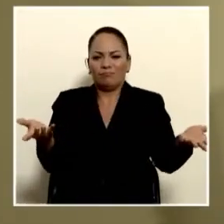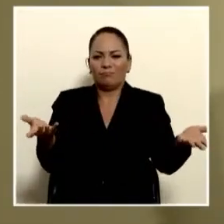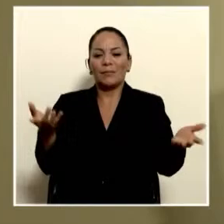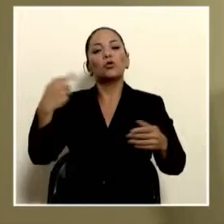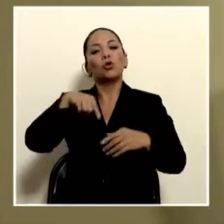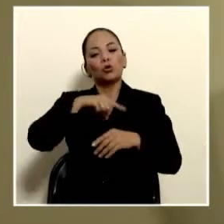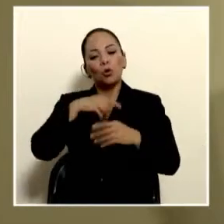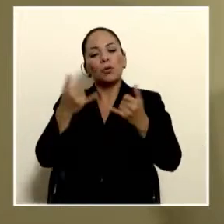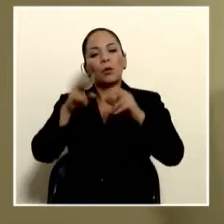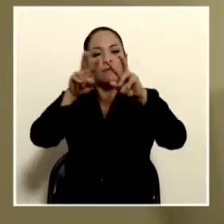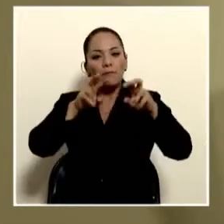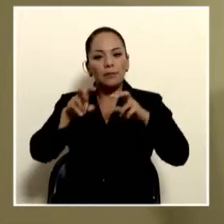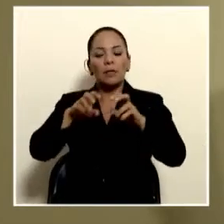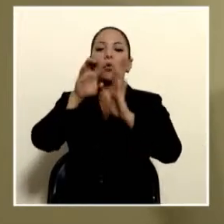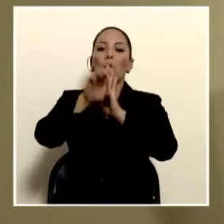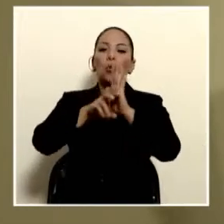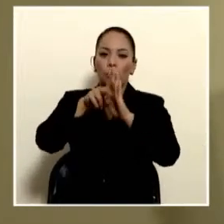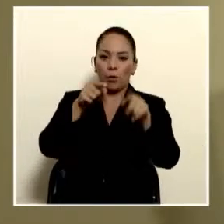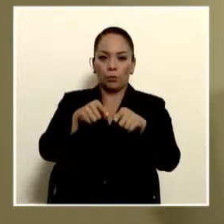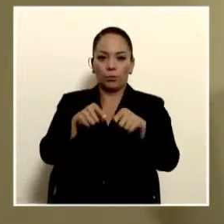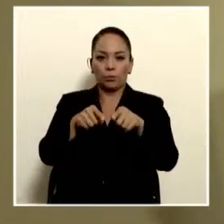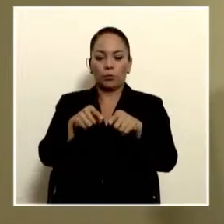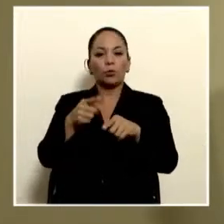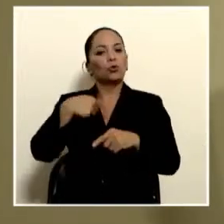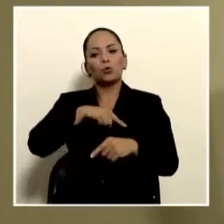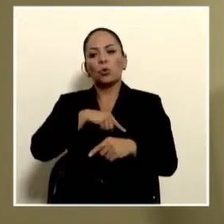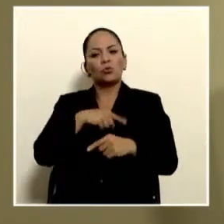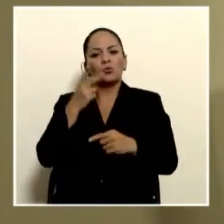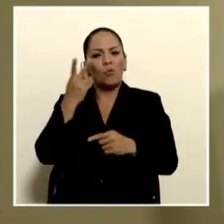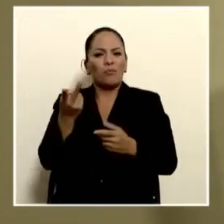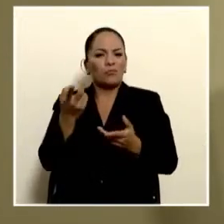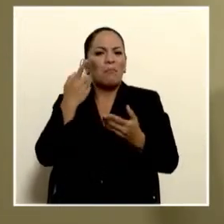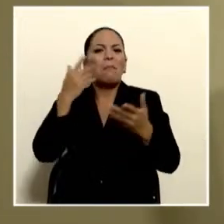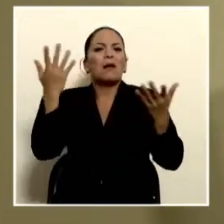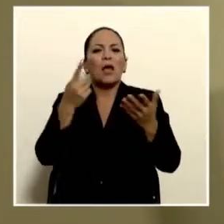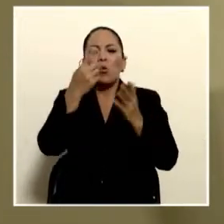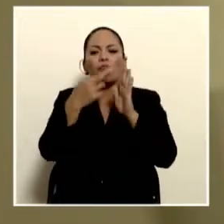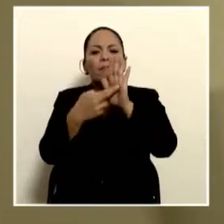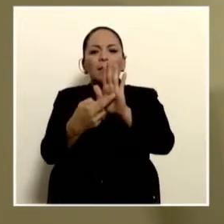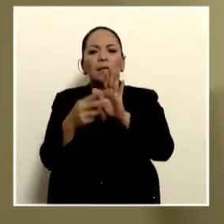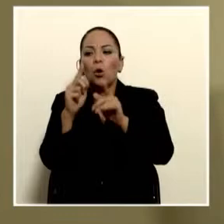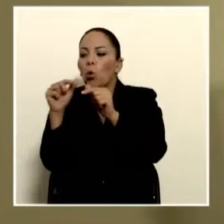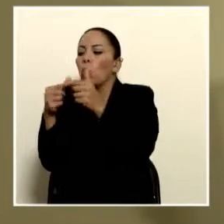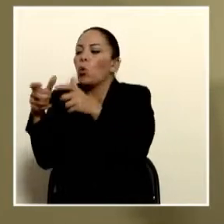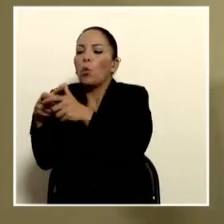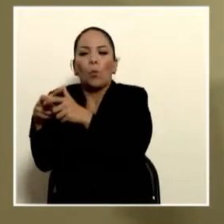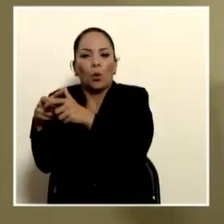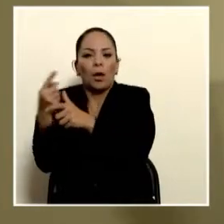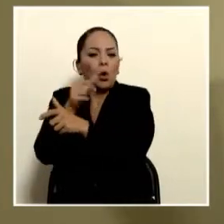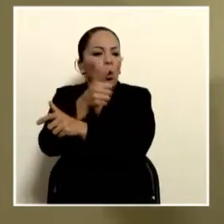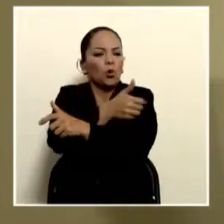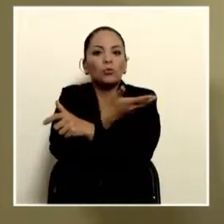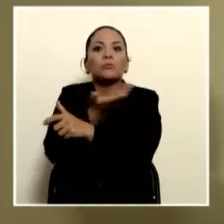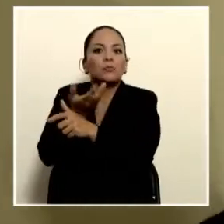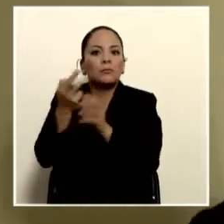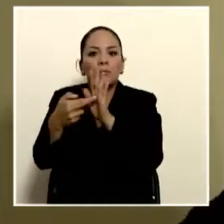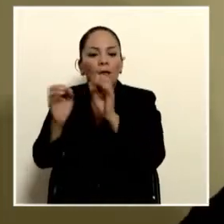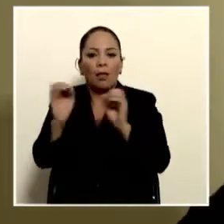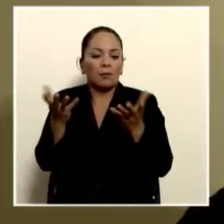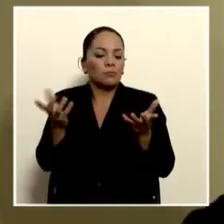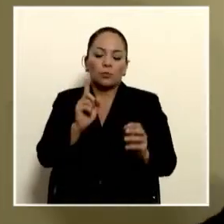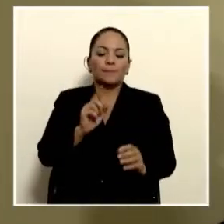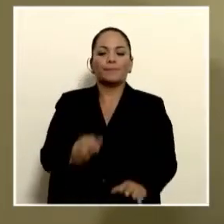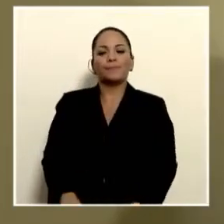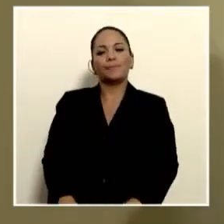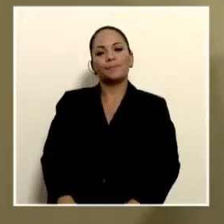No veo por qué tener un comisionado para un grupo de la sociedad nada más, independientemente del mérito de ese grupo. Muchas